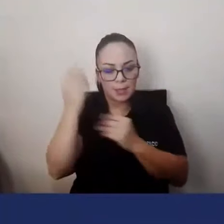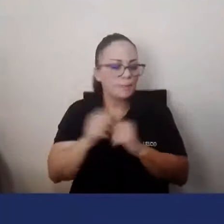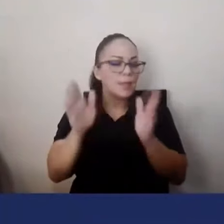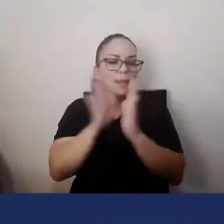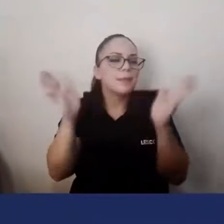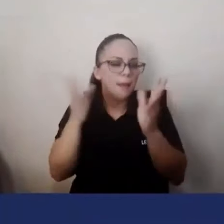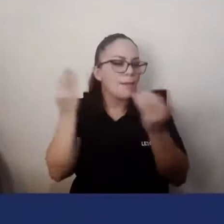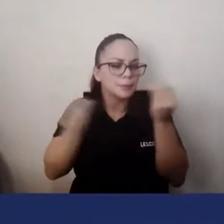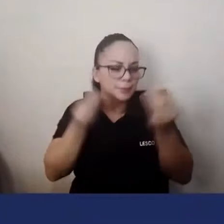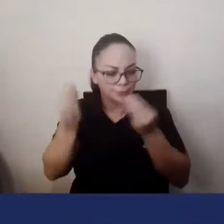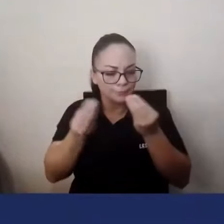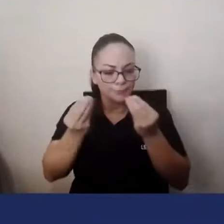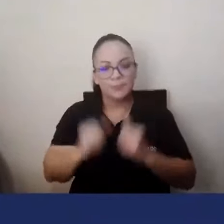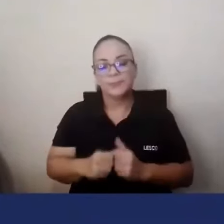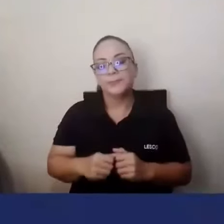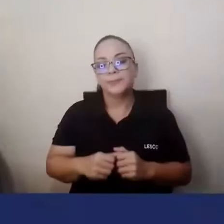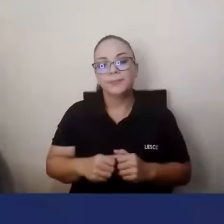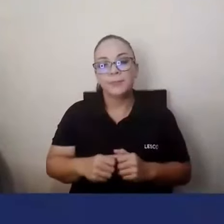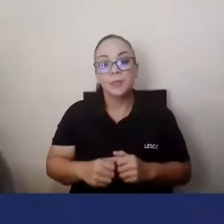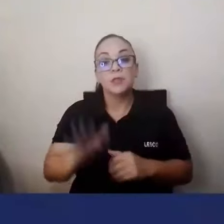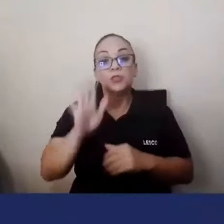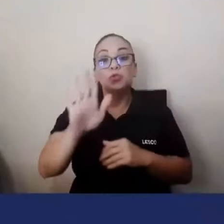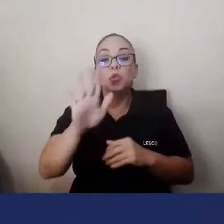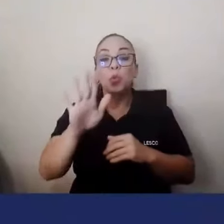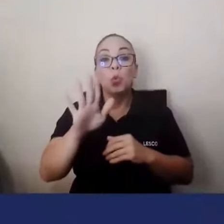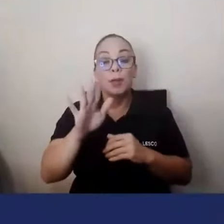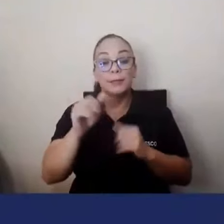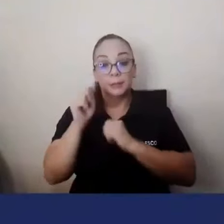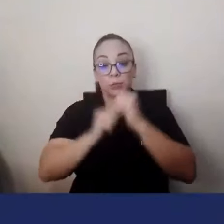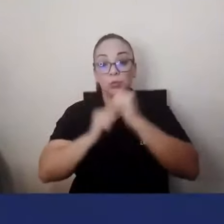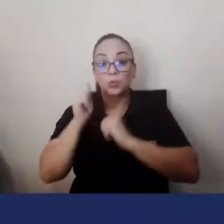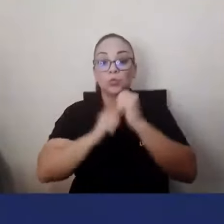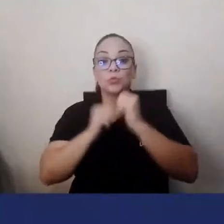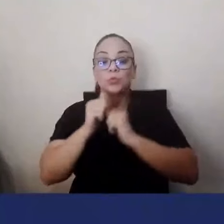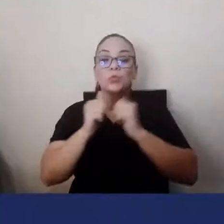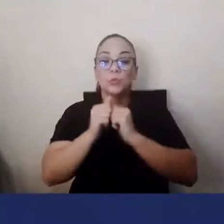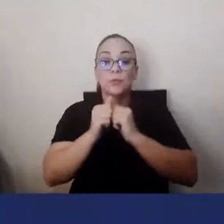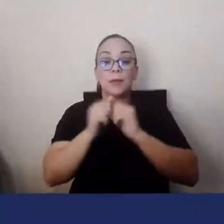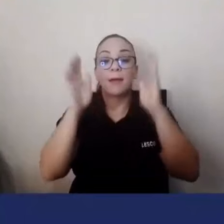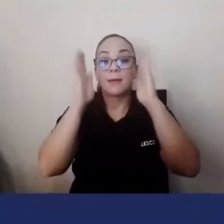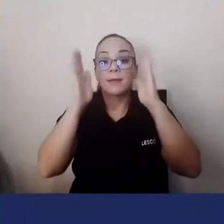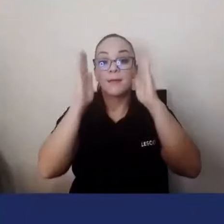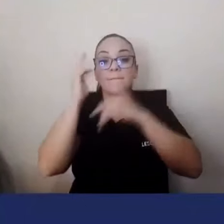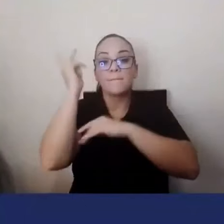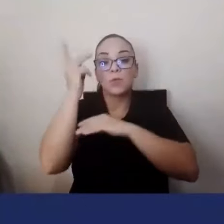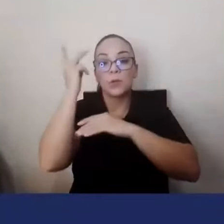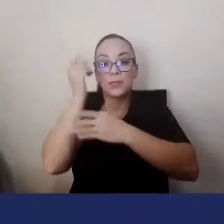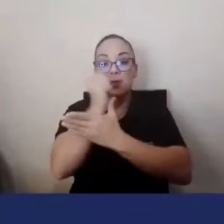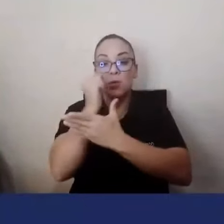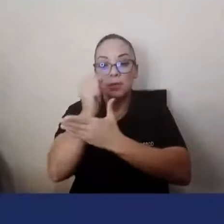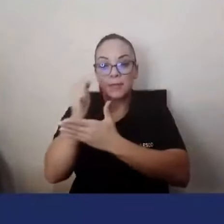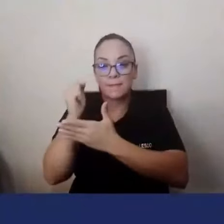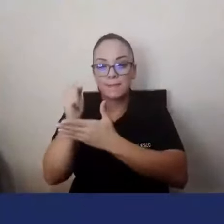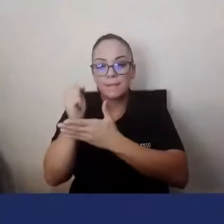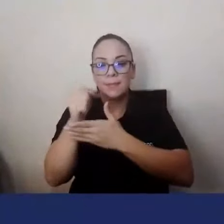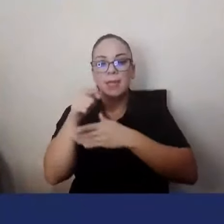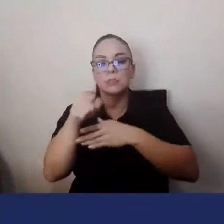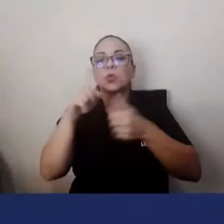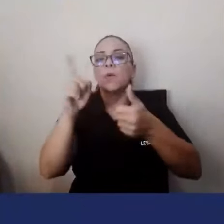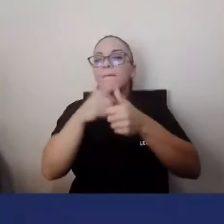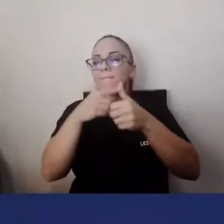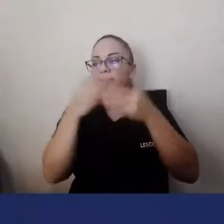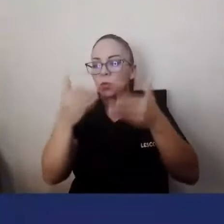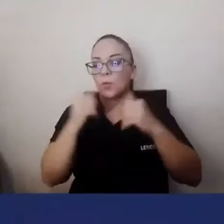generales, porque su estructura, desde el abordaje político-criminal, hace primero